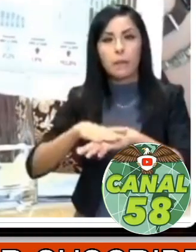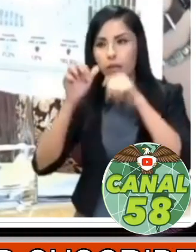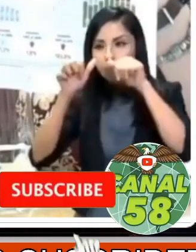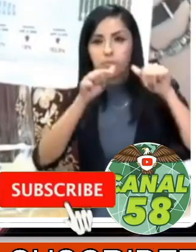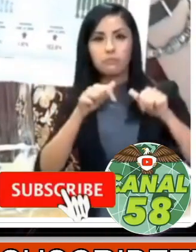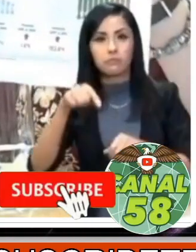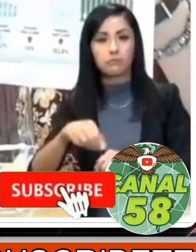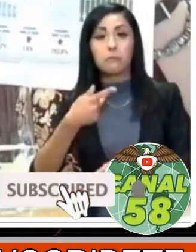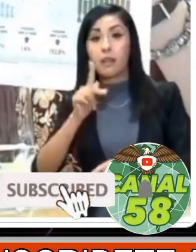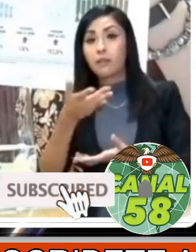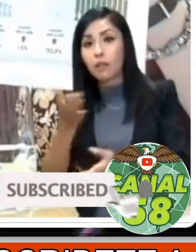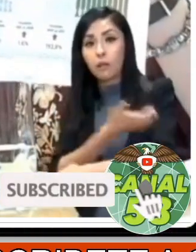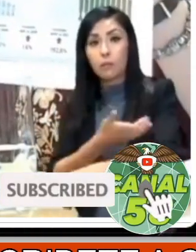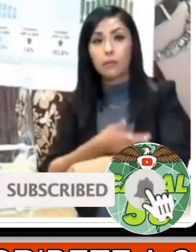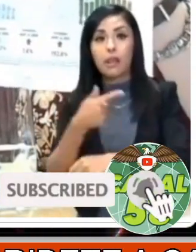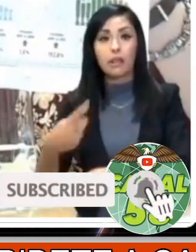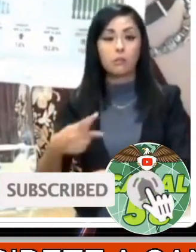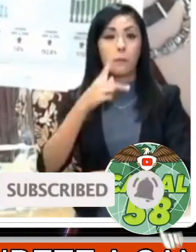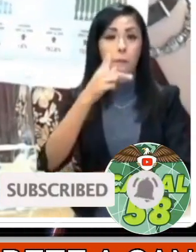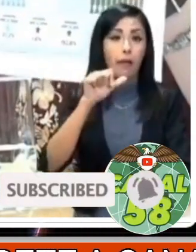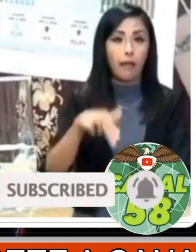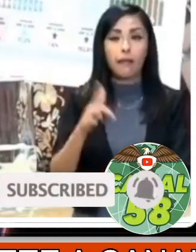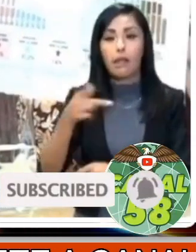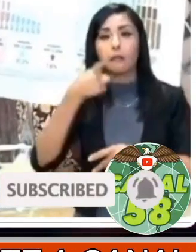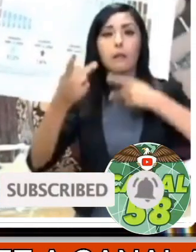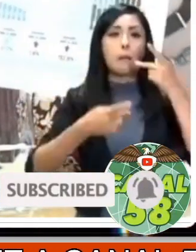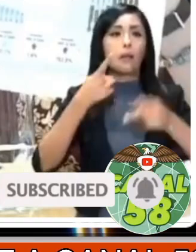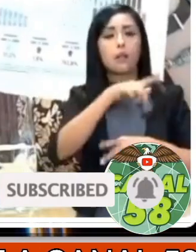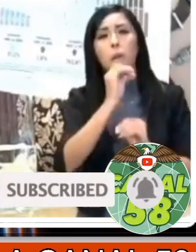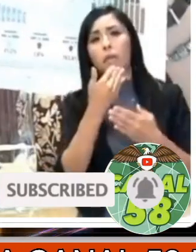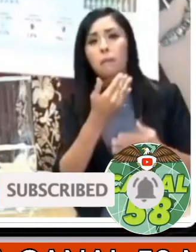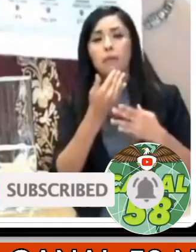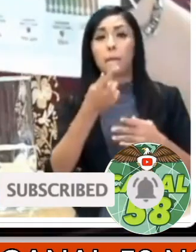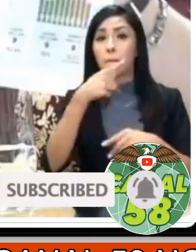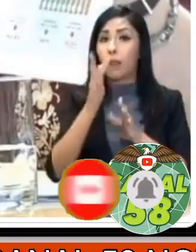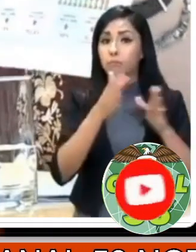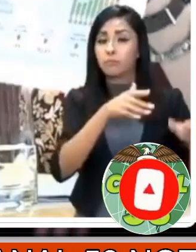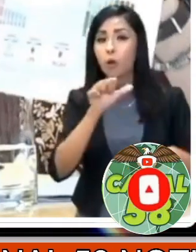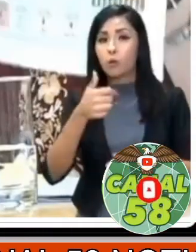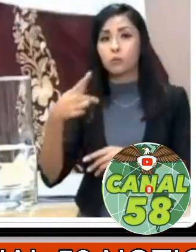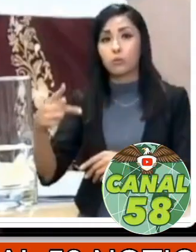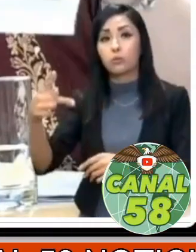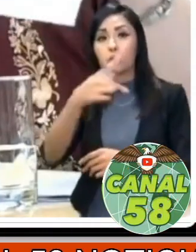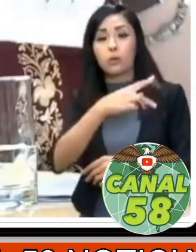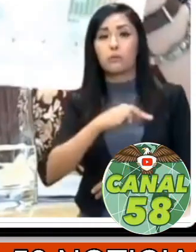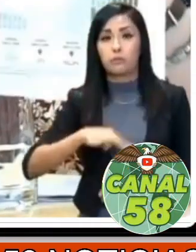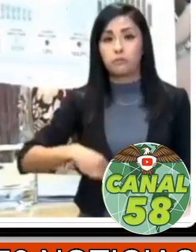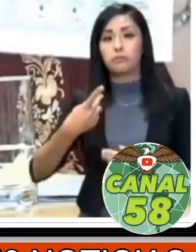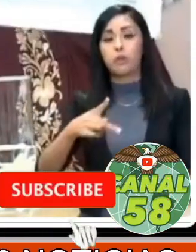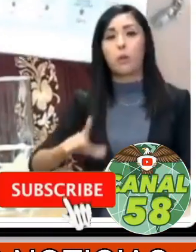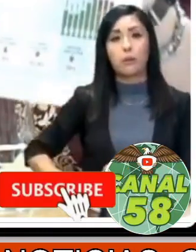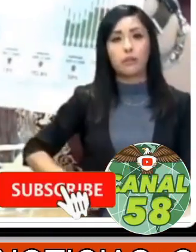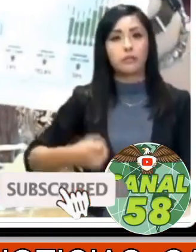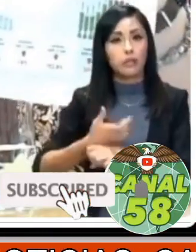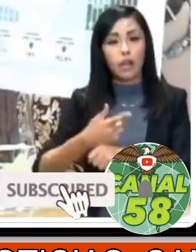Porque por un lado, nuestros compañeros y compañeras de Acción Nacional hablan de la ineficiencia, pero por otro, sus ayuntamientos, su gobierno estatal, el